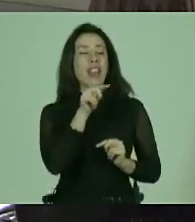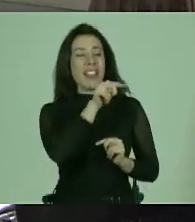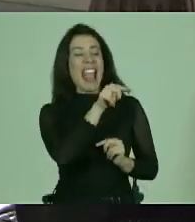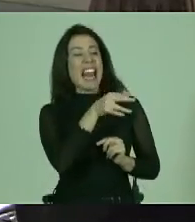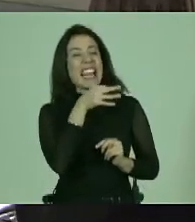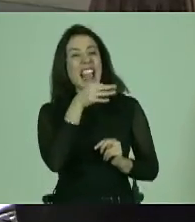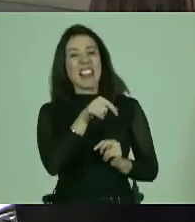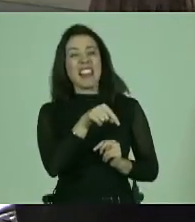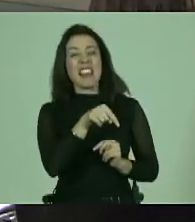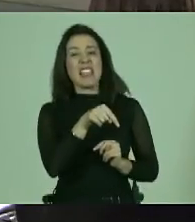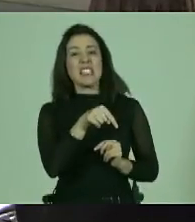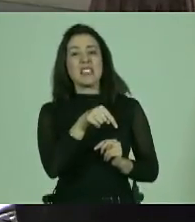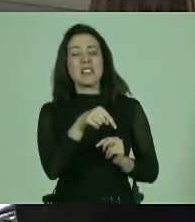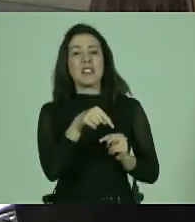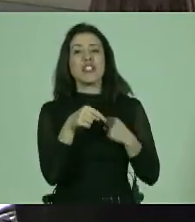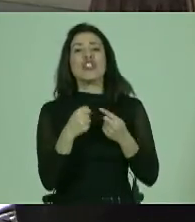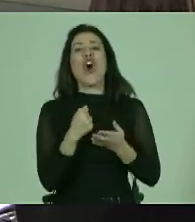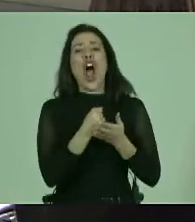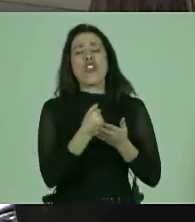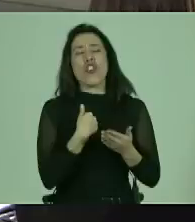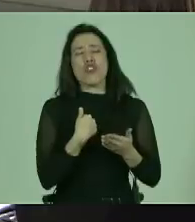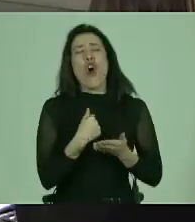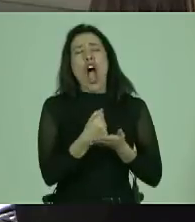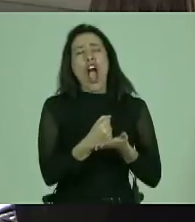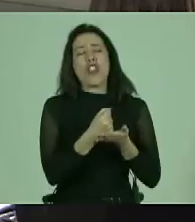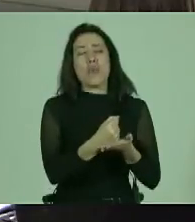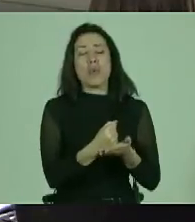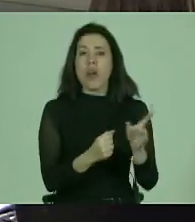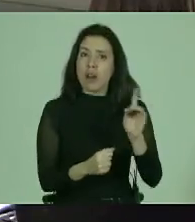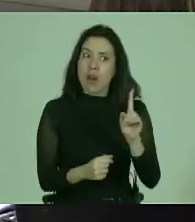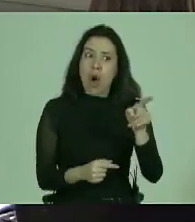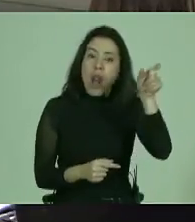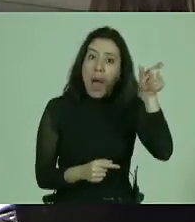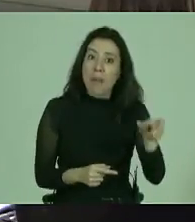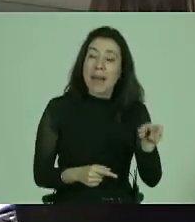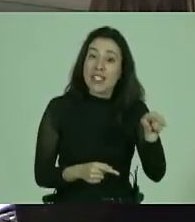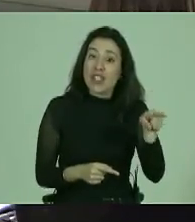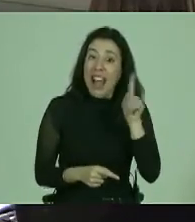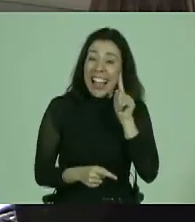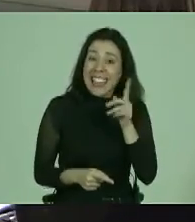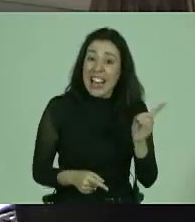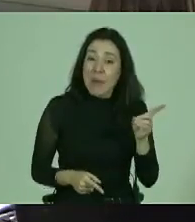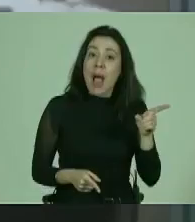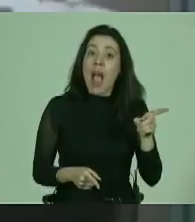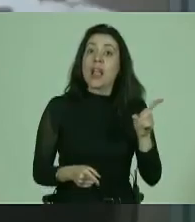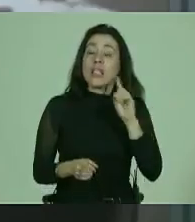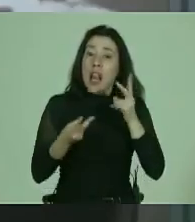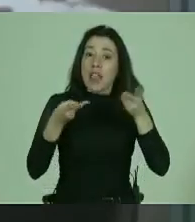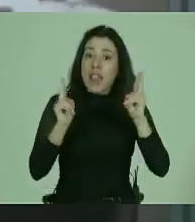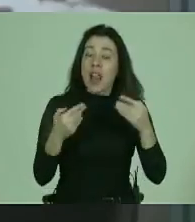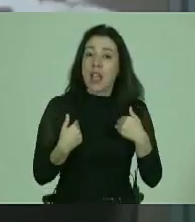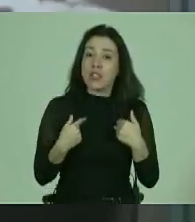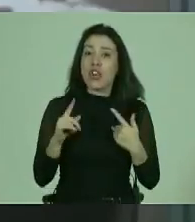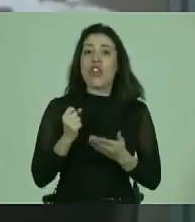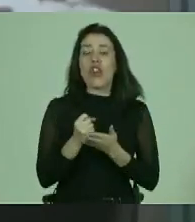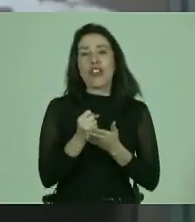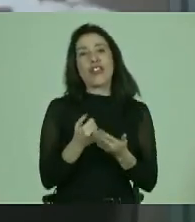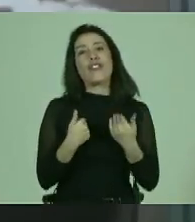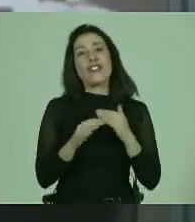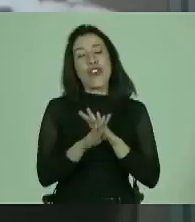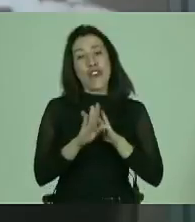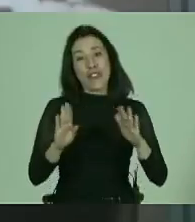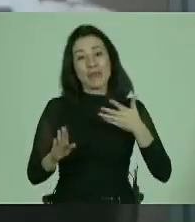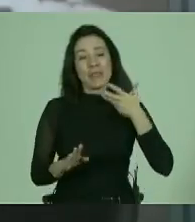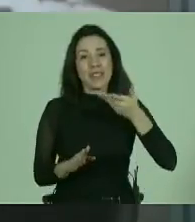dice que está coadyuvando en la titularidad del derecho es el del sujeto no de los que colaboran y con eso termino